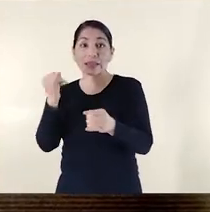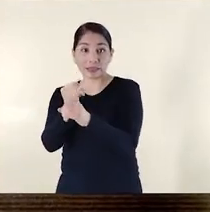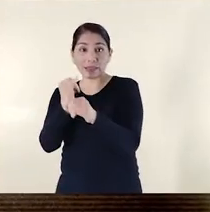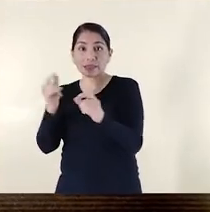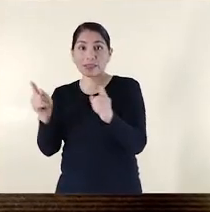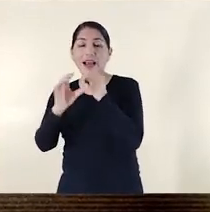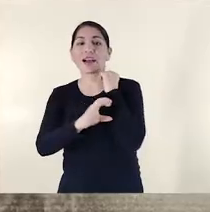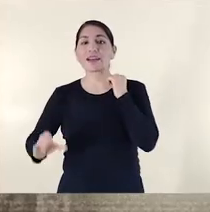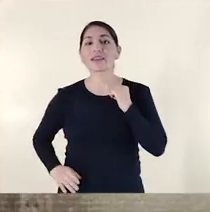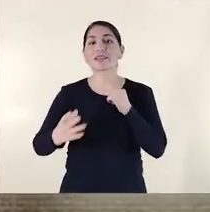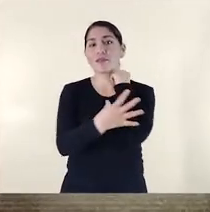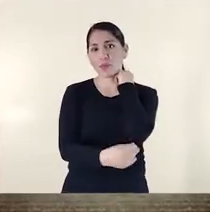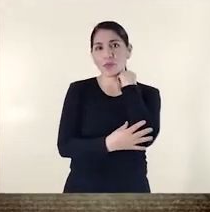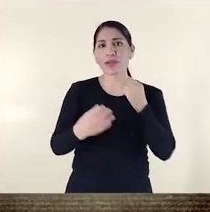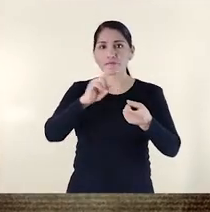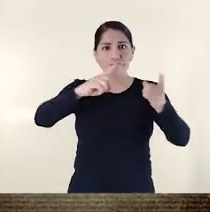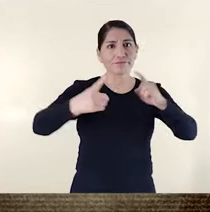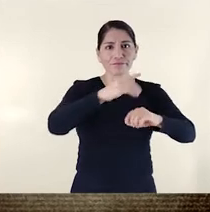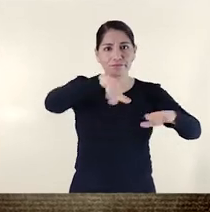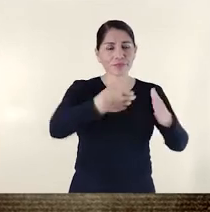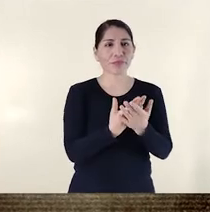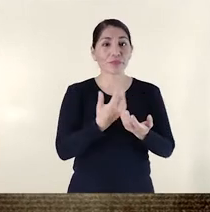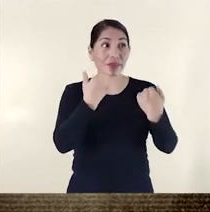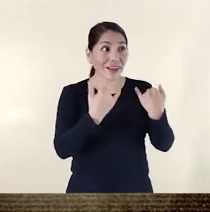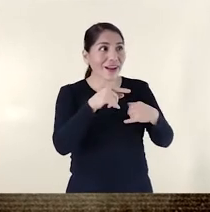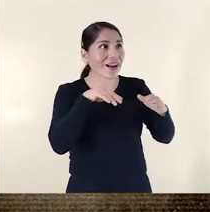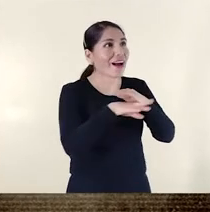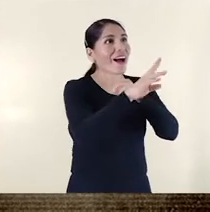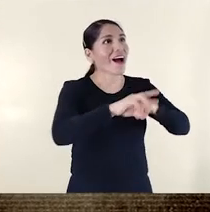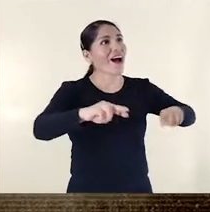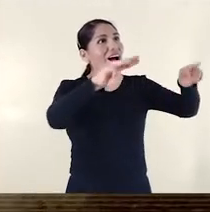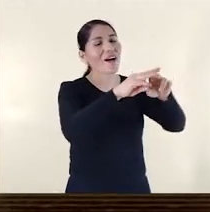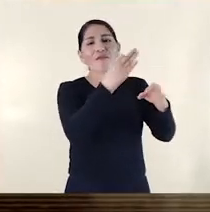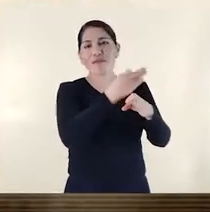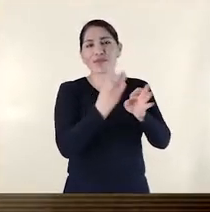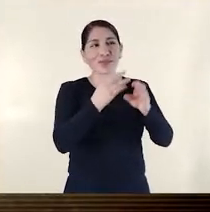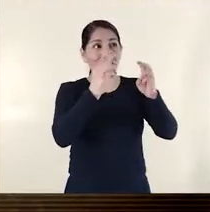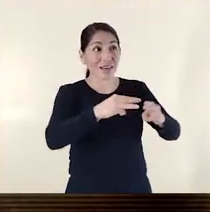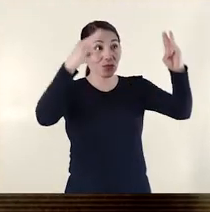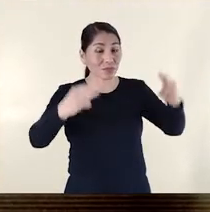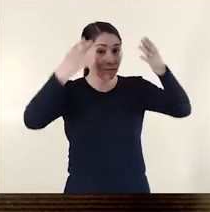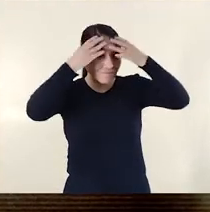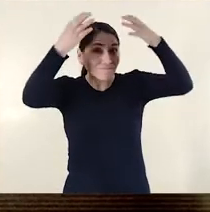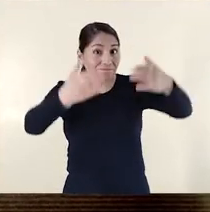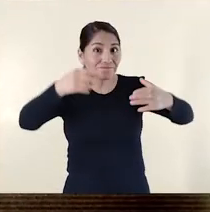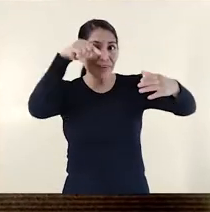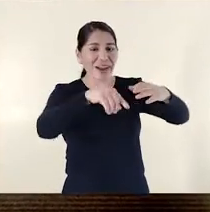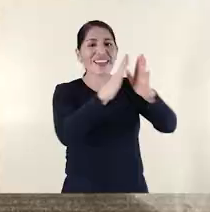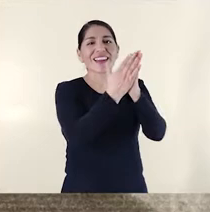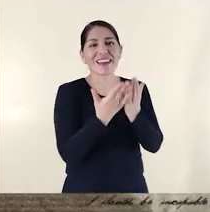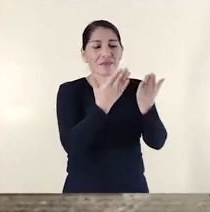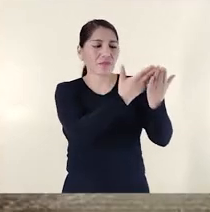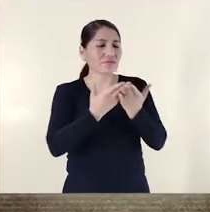sido remodelada en su totalidad. Como dato curioso, en su interior funciona el Museo del Cerebro, que es más una cerebroteca para el estudio de